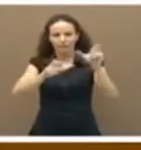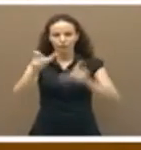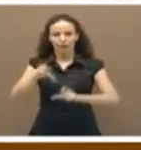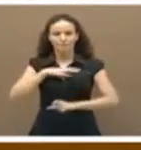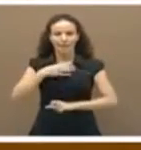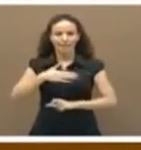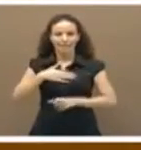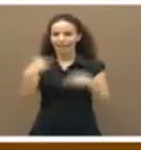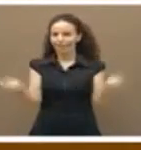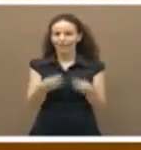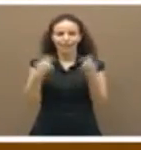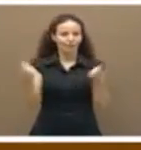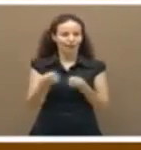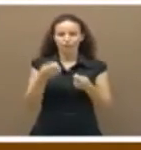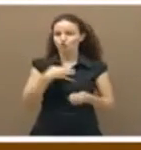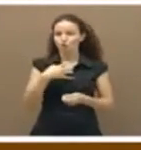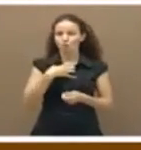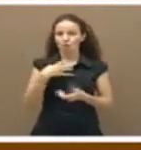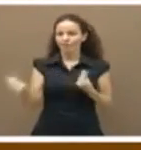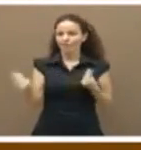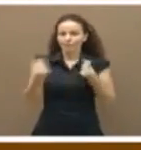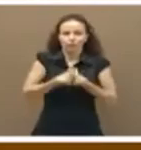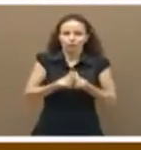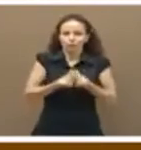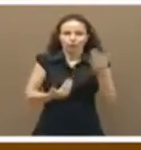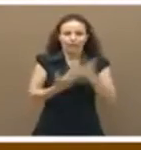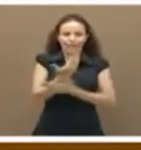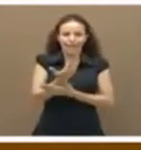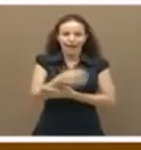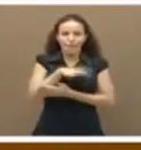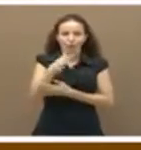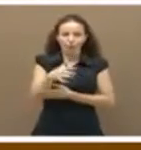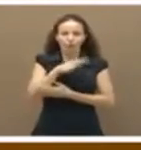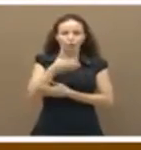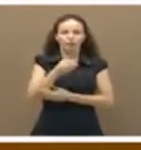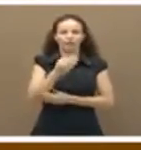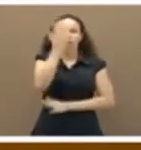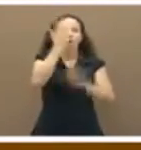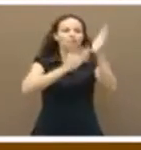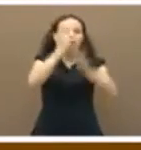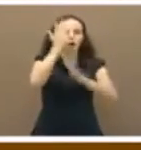podrán celebrar con nosotros este día por estar apagando fuegos,